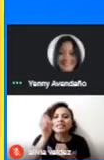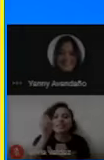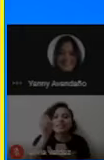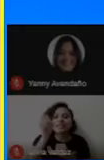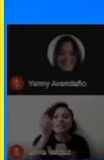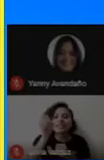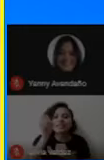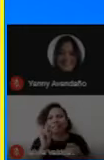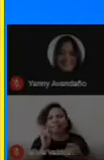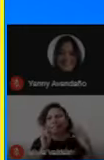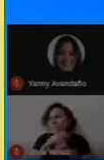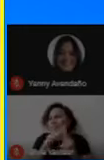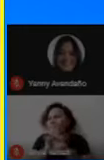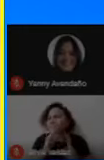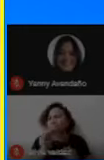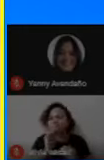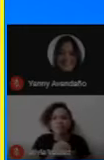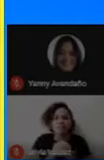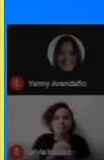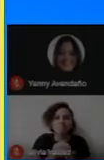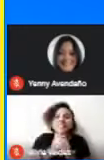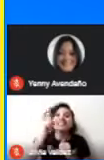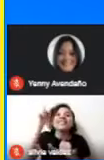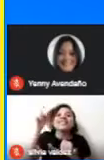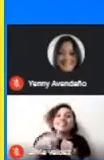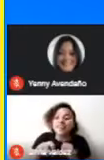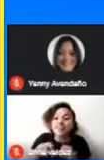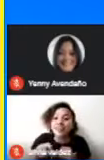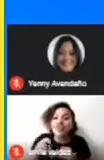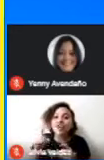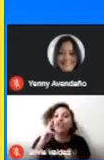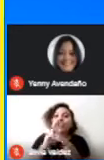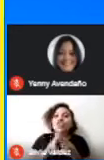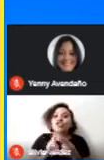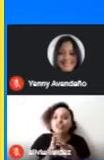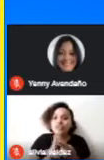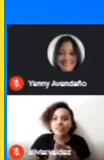que se está oyendo eco. Deben conocer...